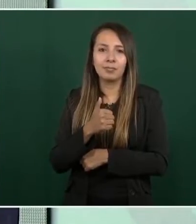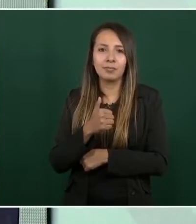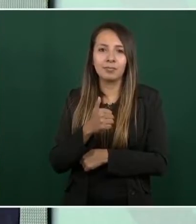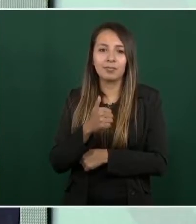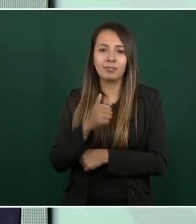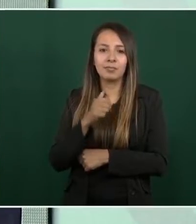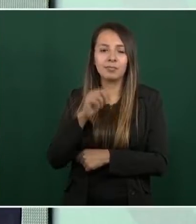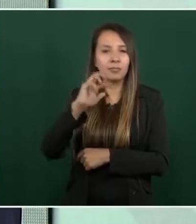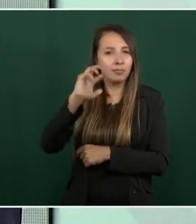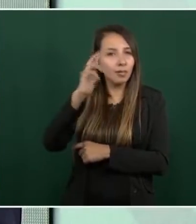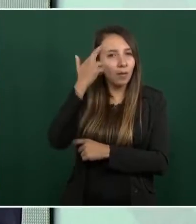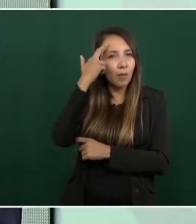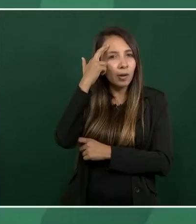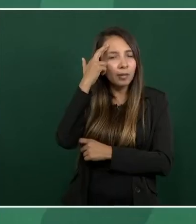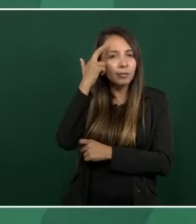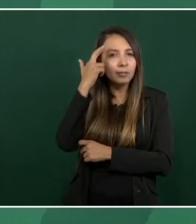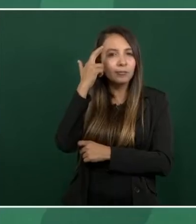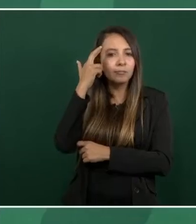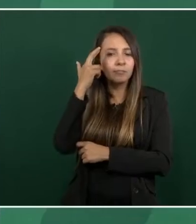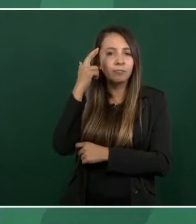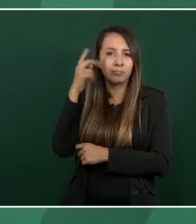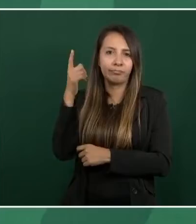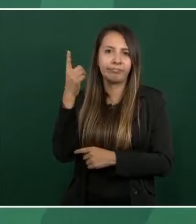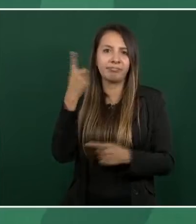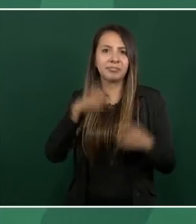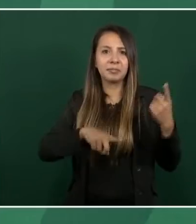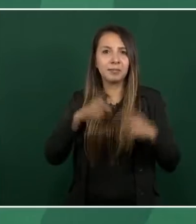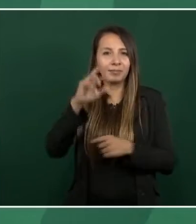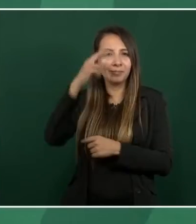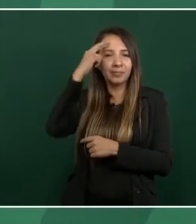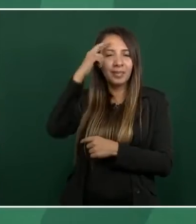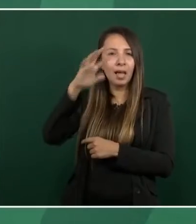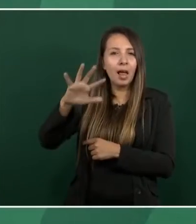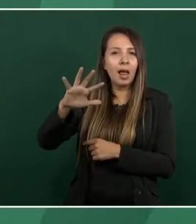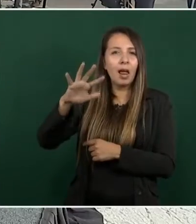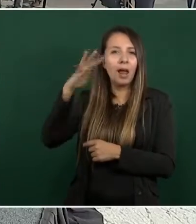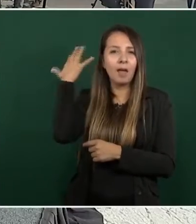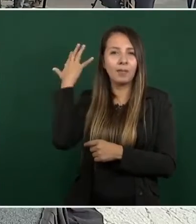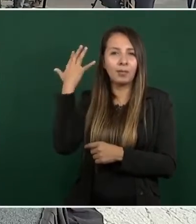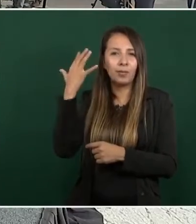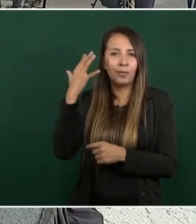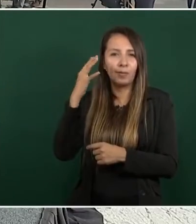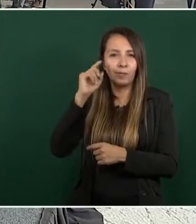¿Se acuerdan del Rápido y Furioso?